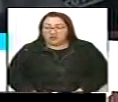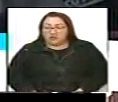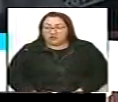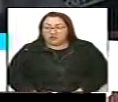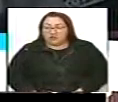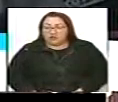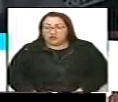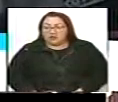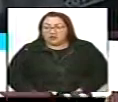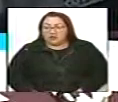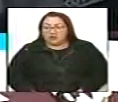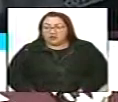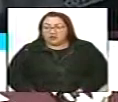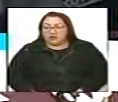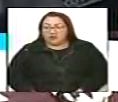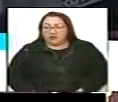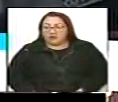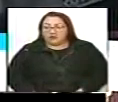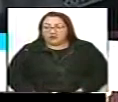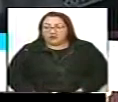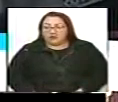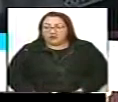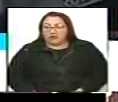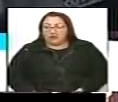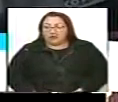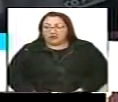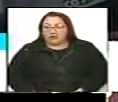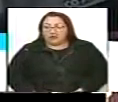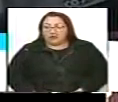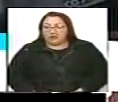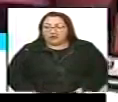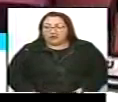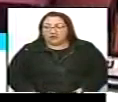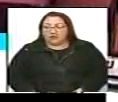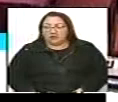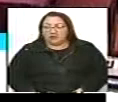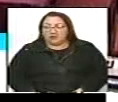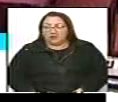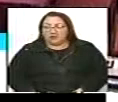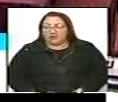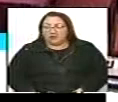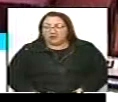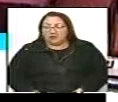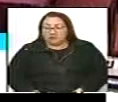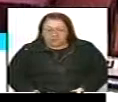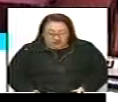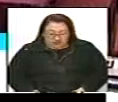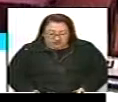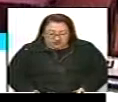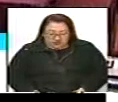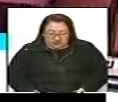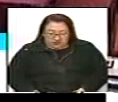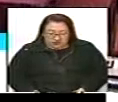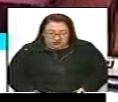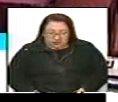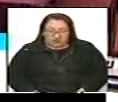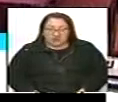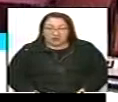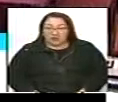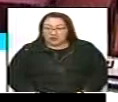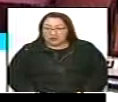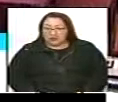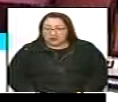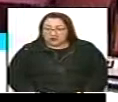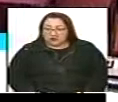que ver específicamente con el tema del plazo, ¿no? Puede continuar, congresista Acosta. Presidente, entonces, en realidad no estamos hablando